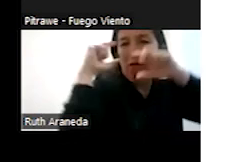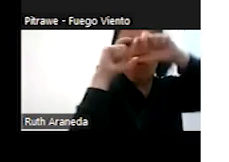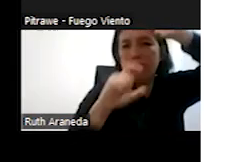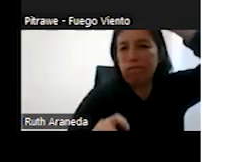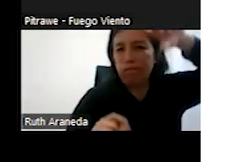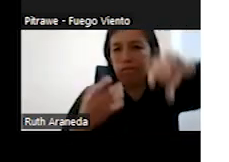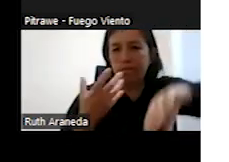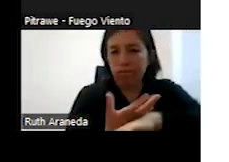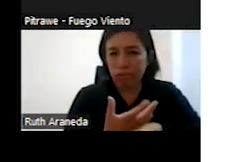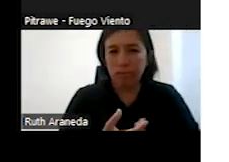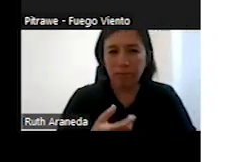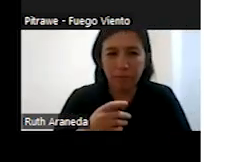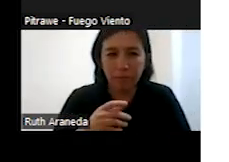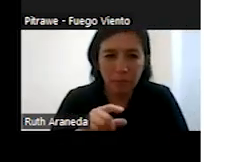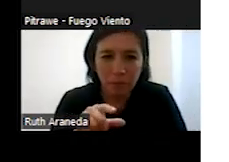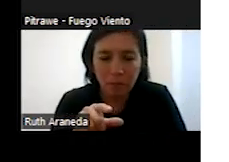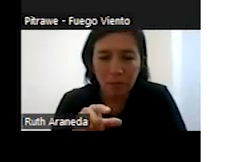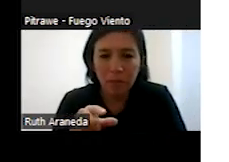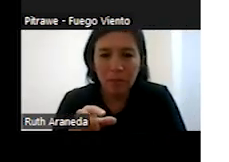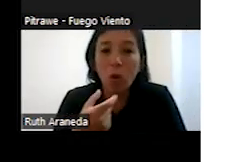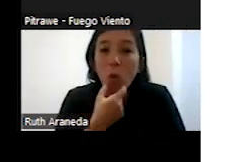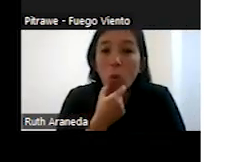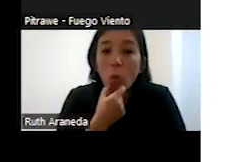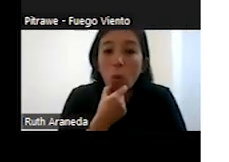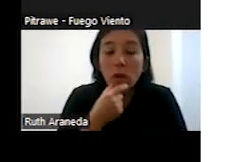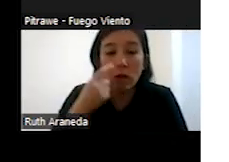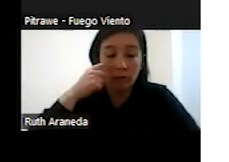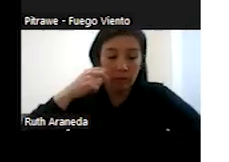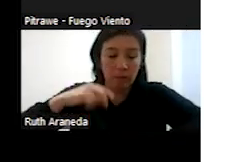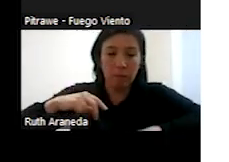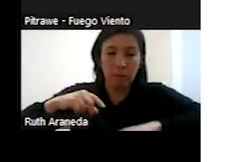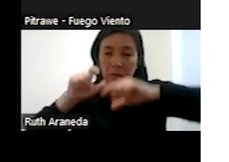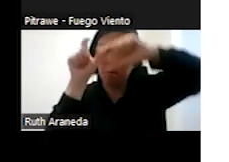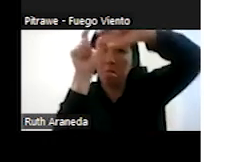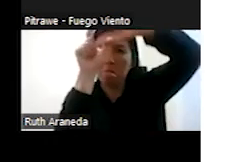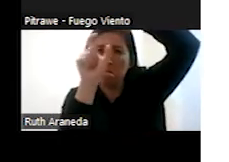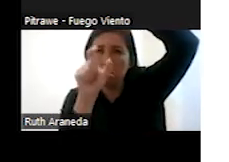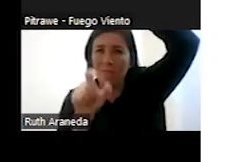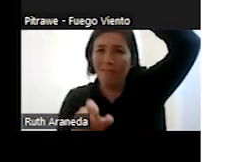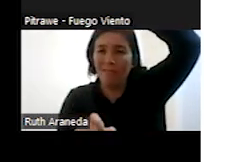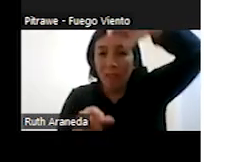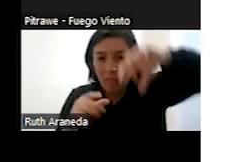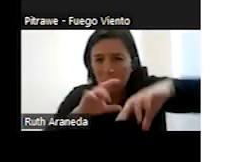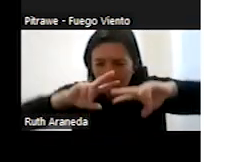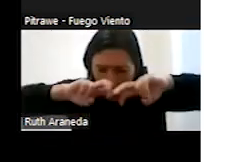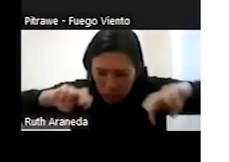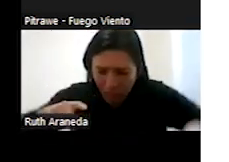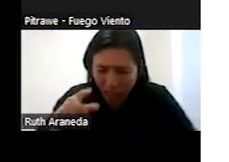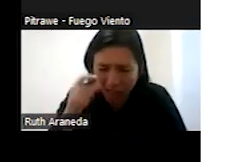que son los osteofitos, en los cuerpos vertebrales, que es producto de la carga de peso y de la